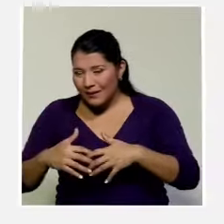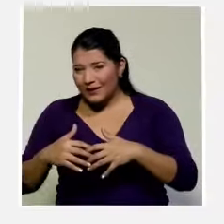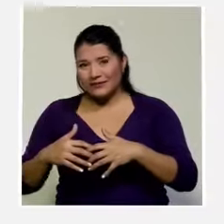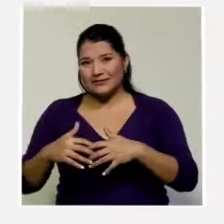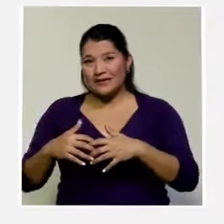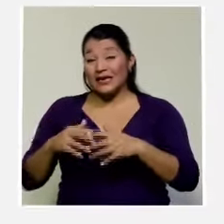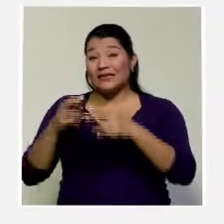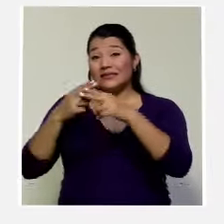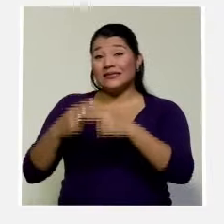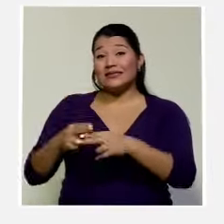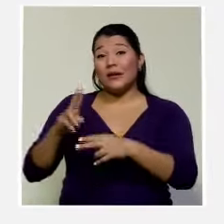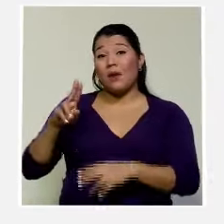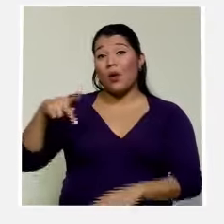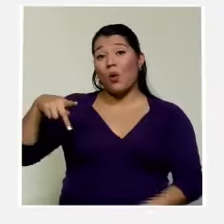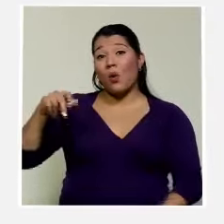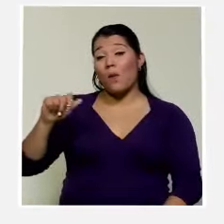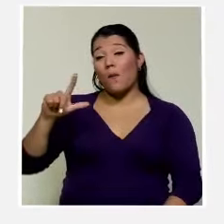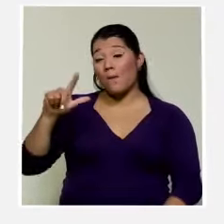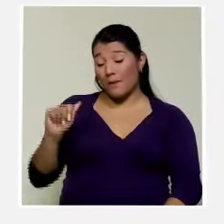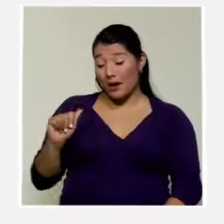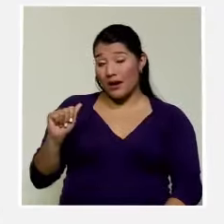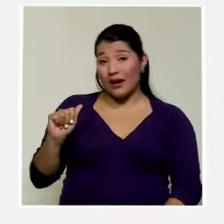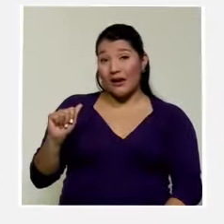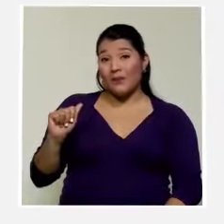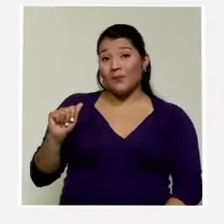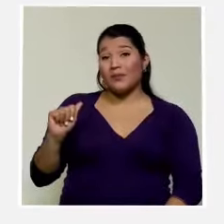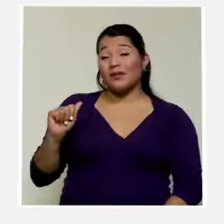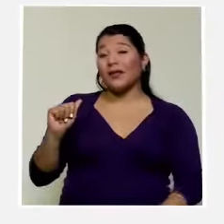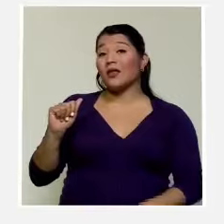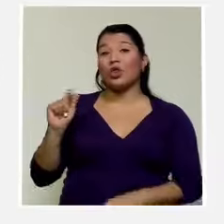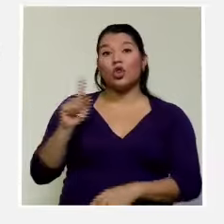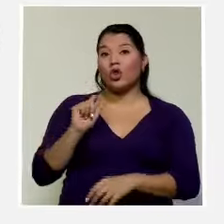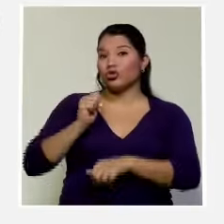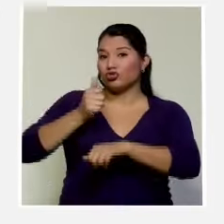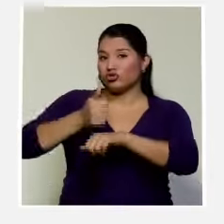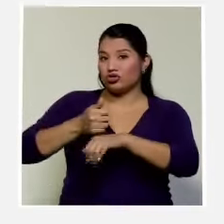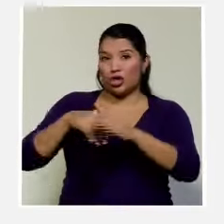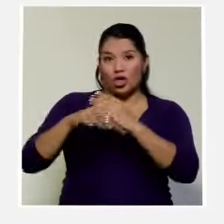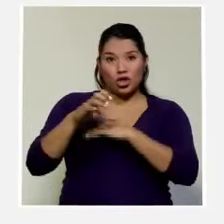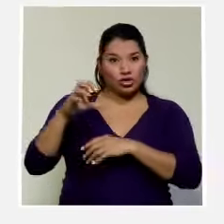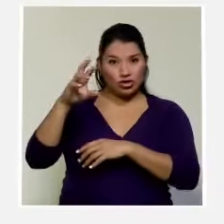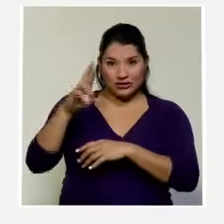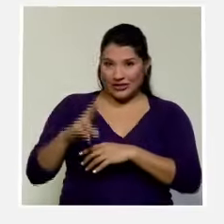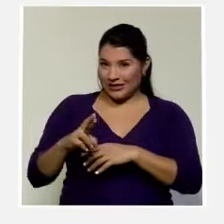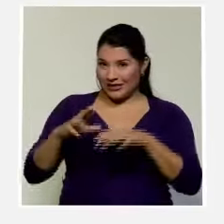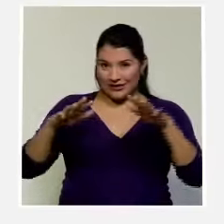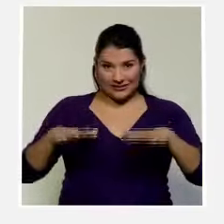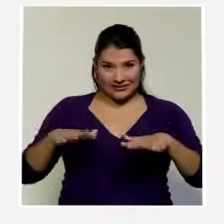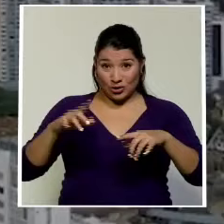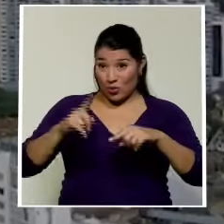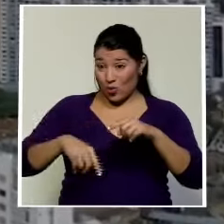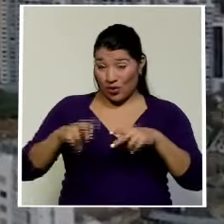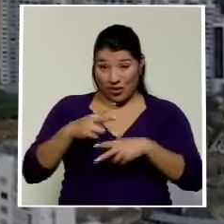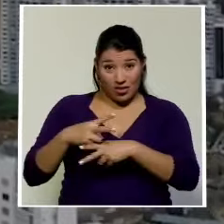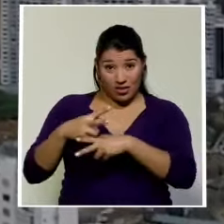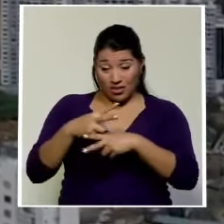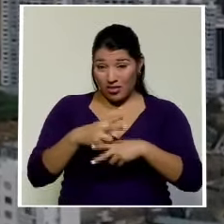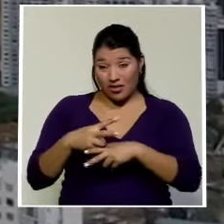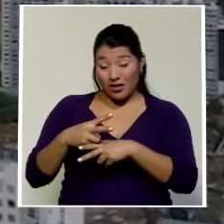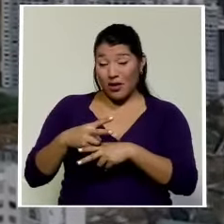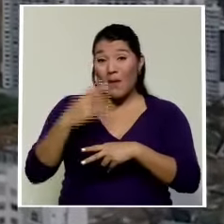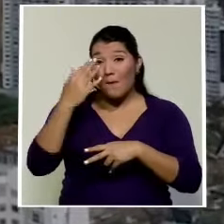compañía, llamada Upala Investments, estaba fuera de la fiscalización de las autoridades en Costa Rica,